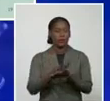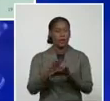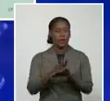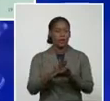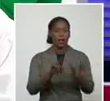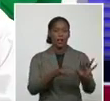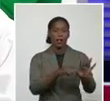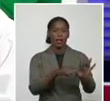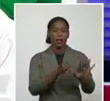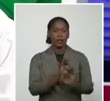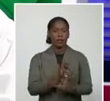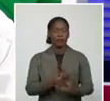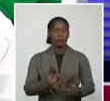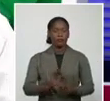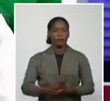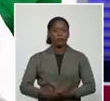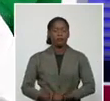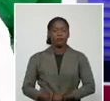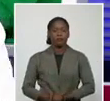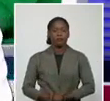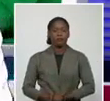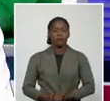ayer. En resumen,